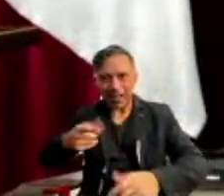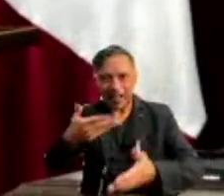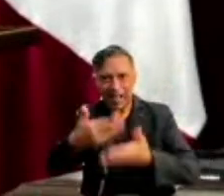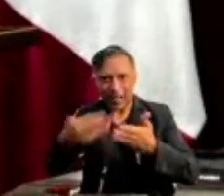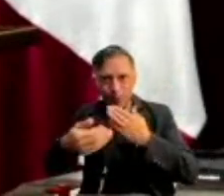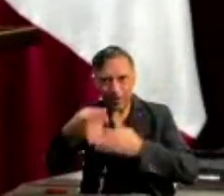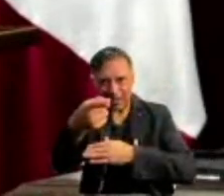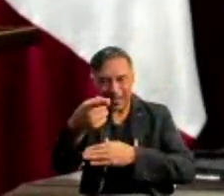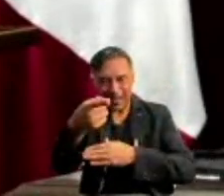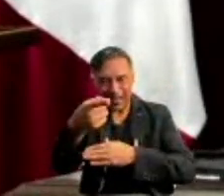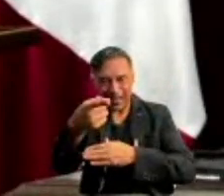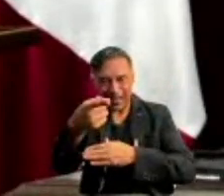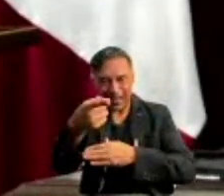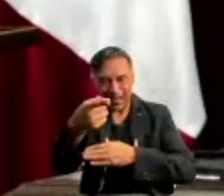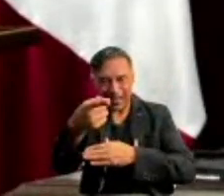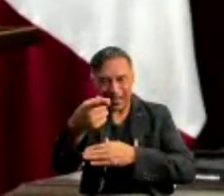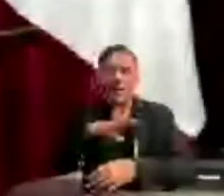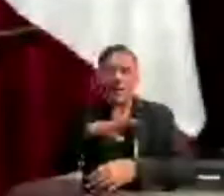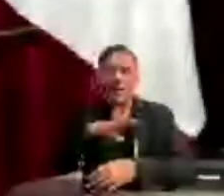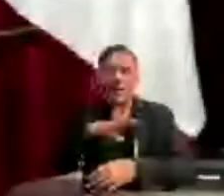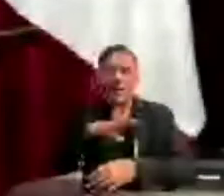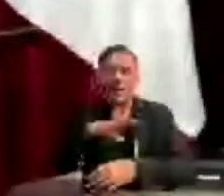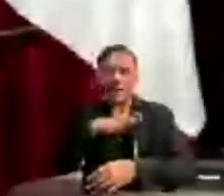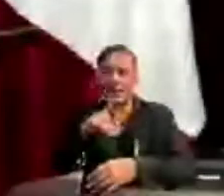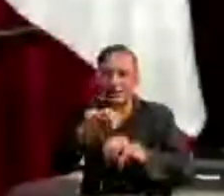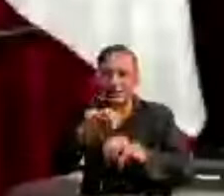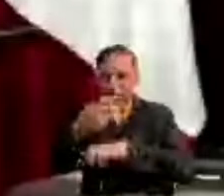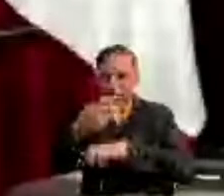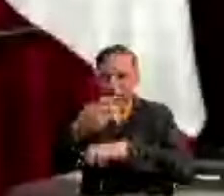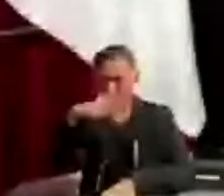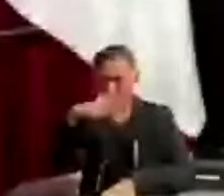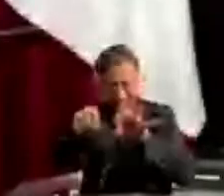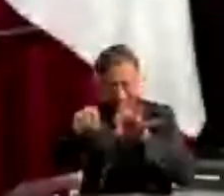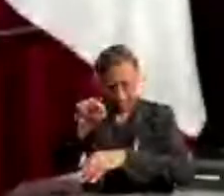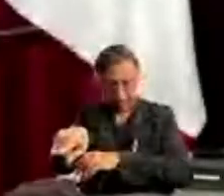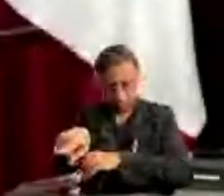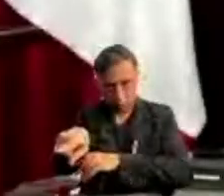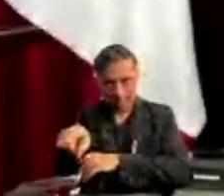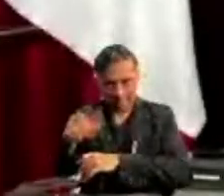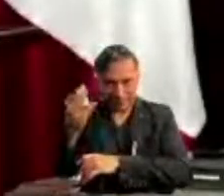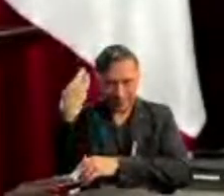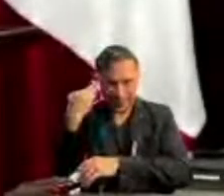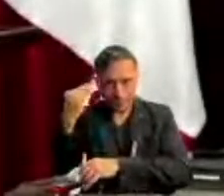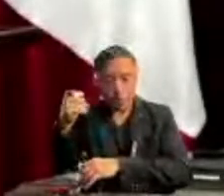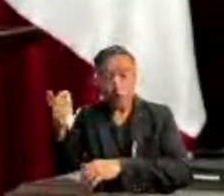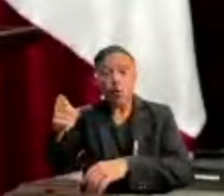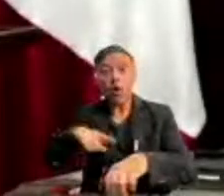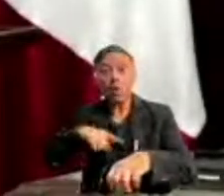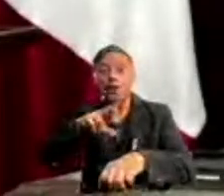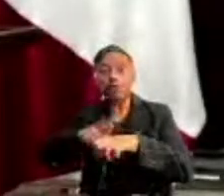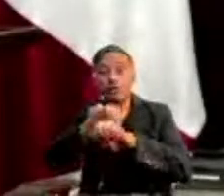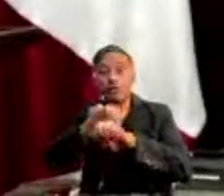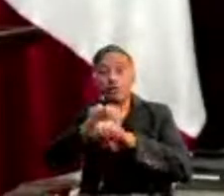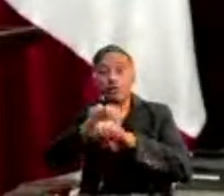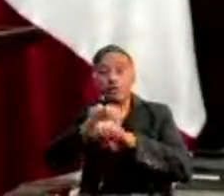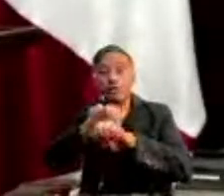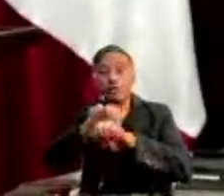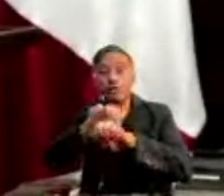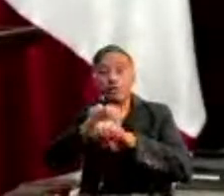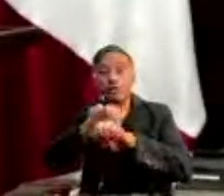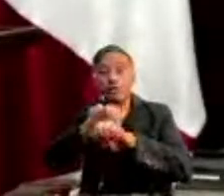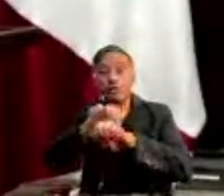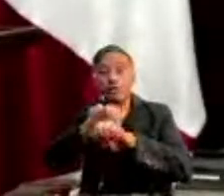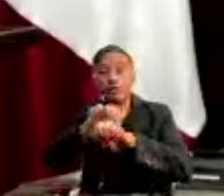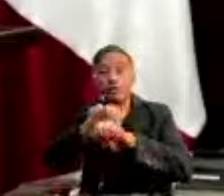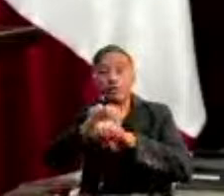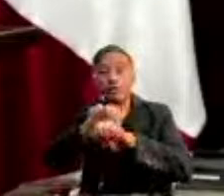Fiscalía General de Justicia del Estado de México, el gobernador Zárate Albarrán fue baleado con 8 impactos